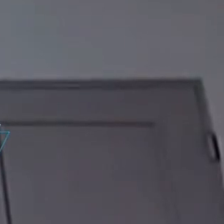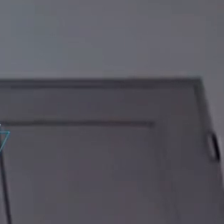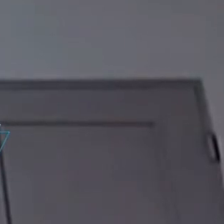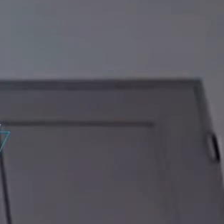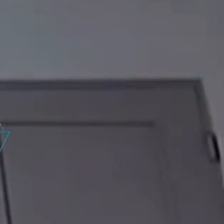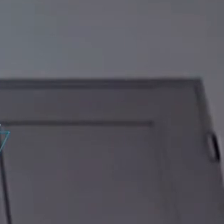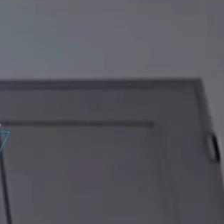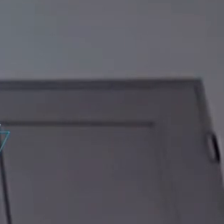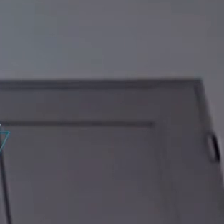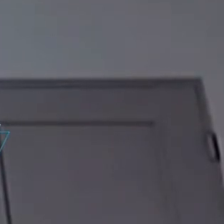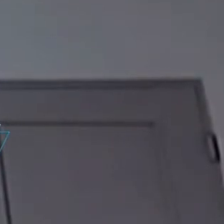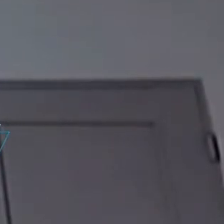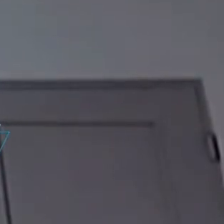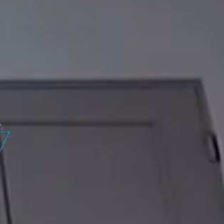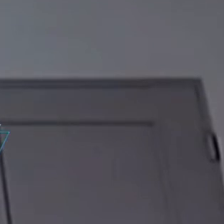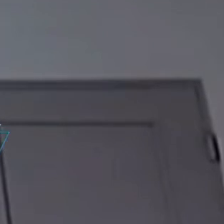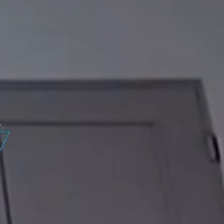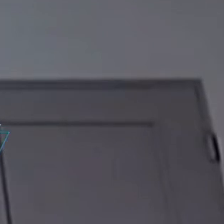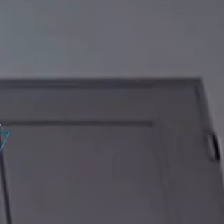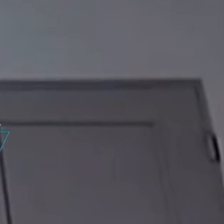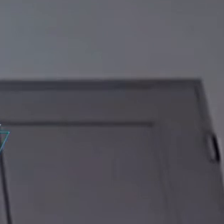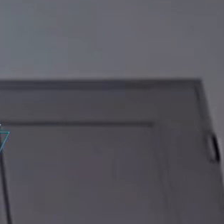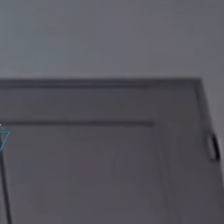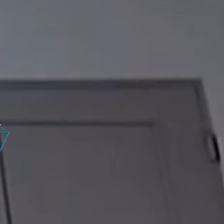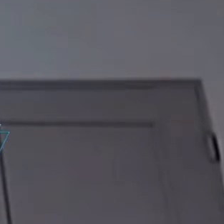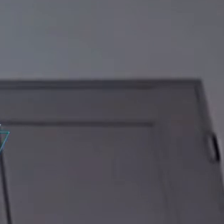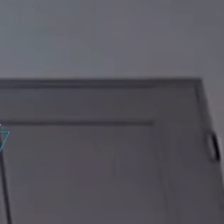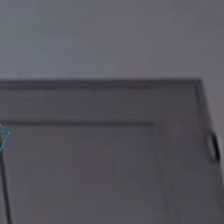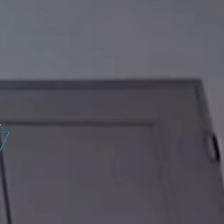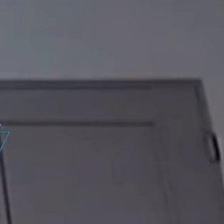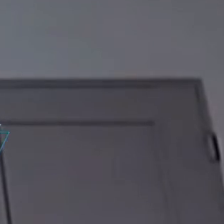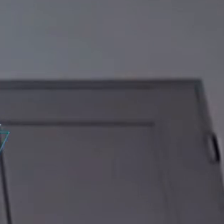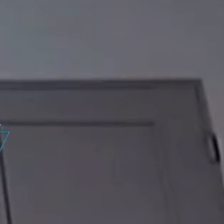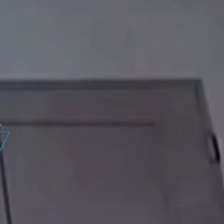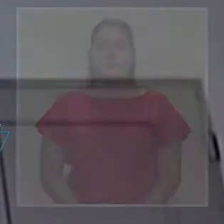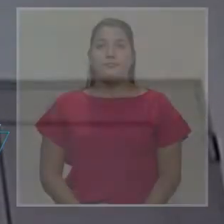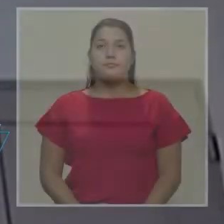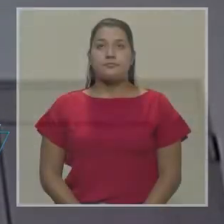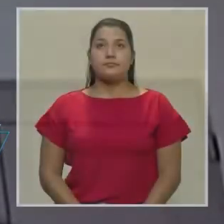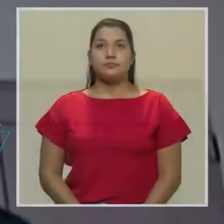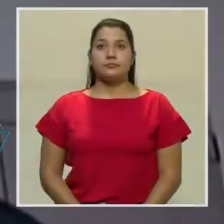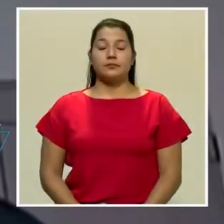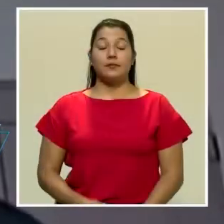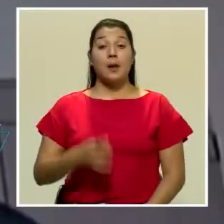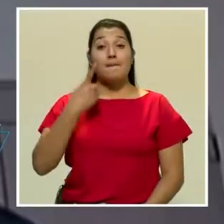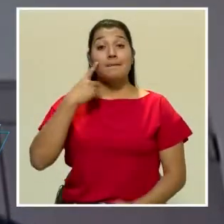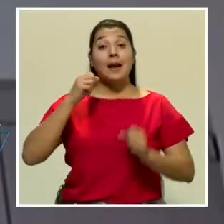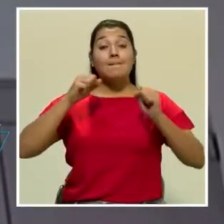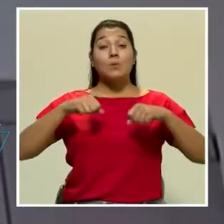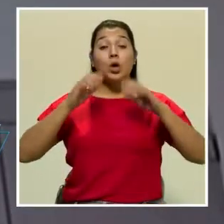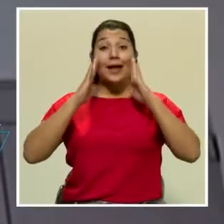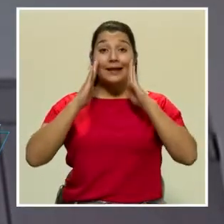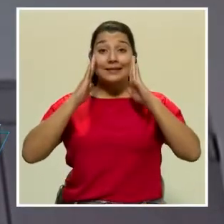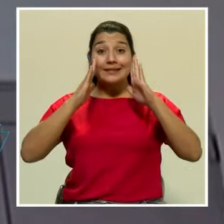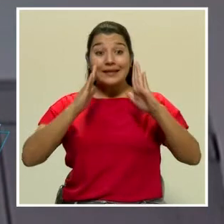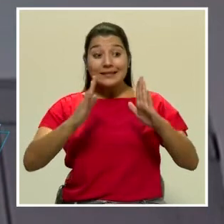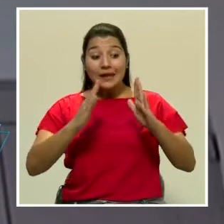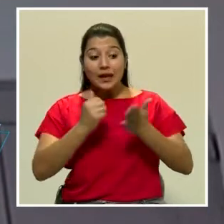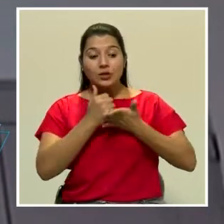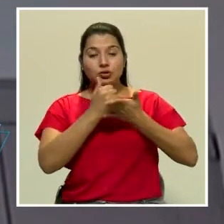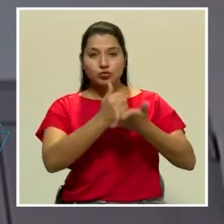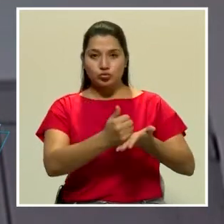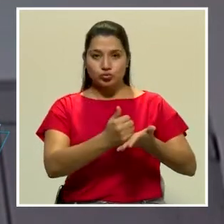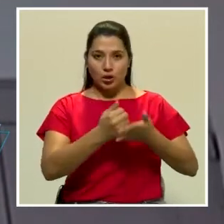sus organizaciones más experimentadas para atender tema de asistencia humanitaria,